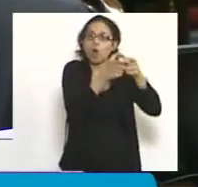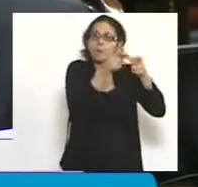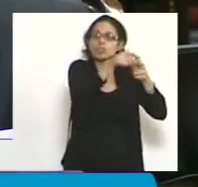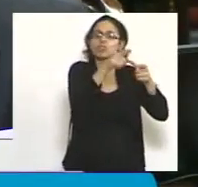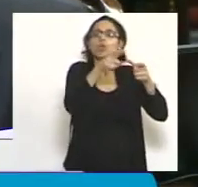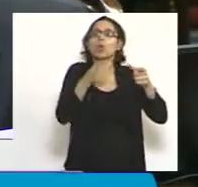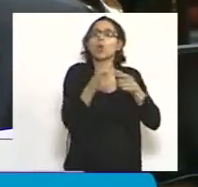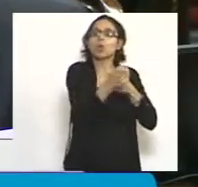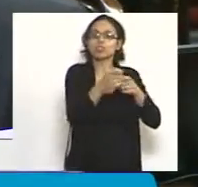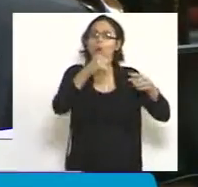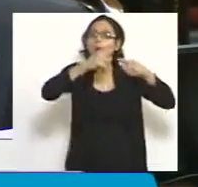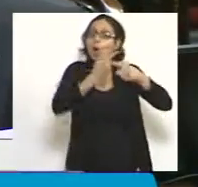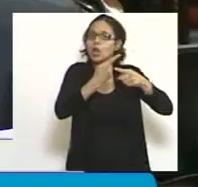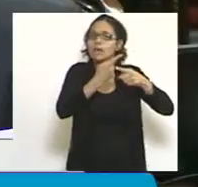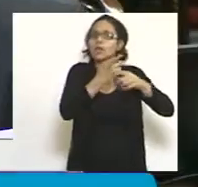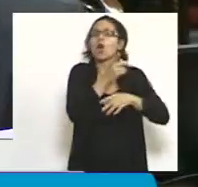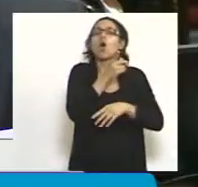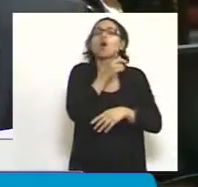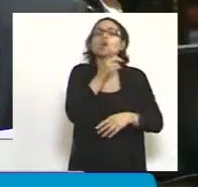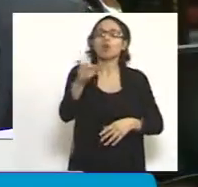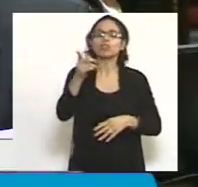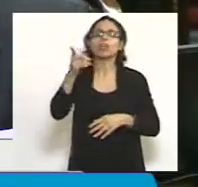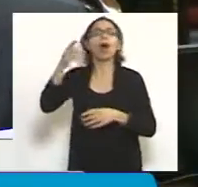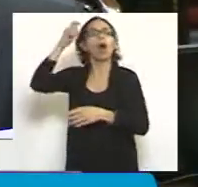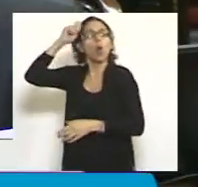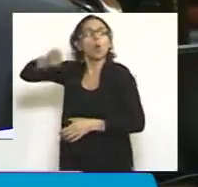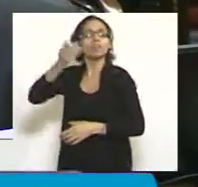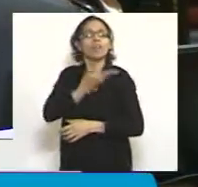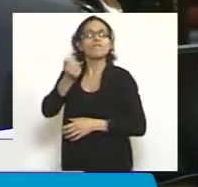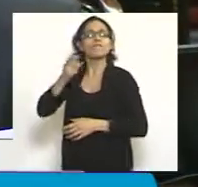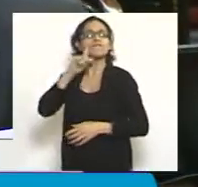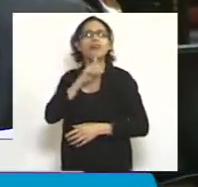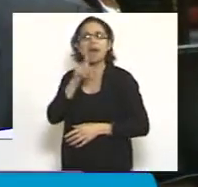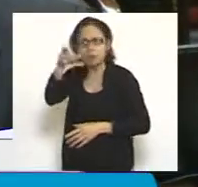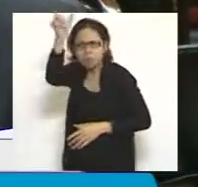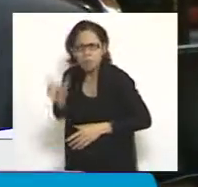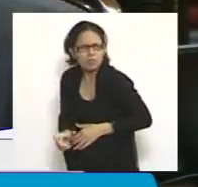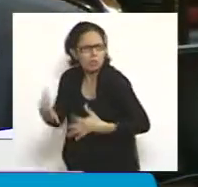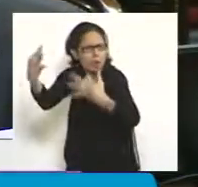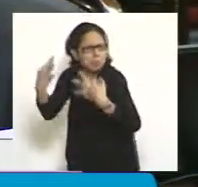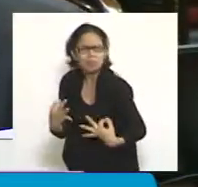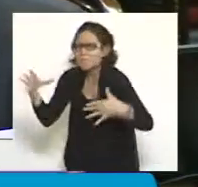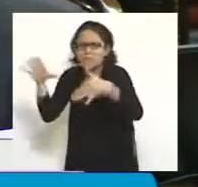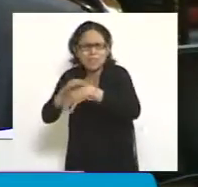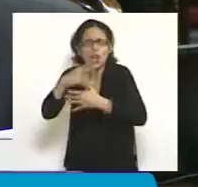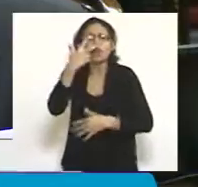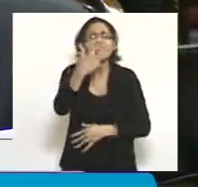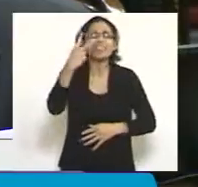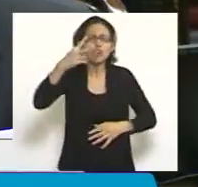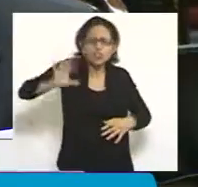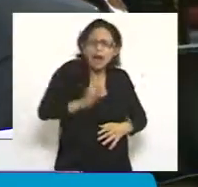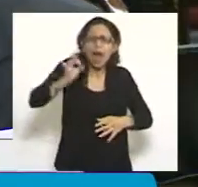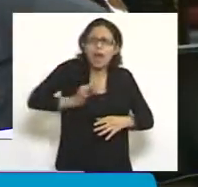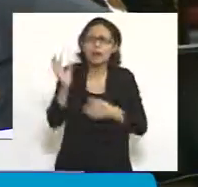Político contra el juez Fait. Un juez honorable, si los hay, que hace 32 años es miembro de la Corte